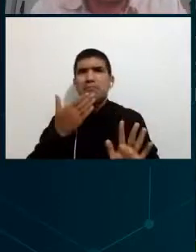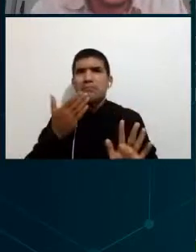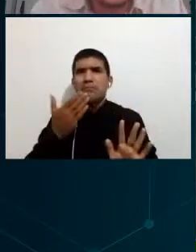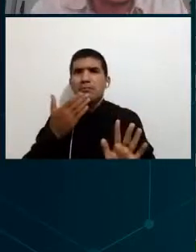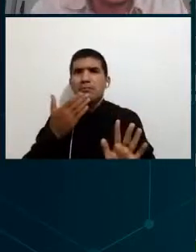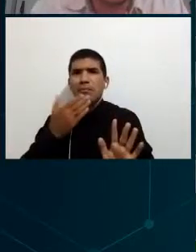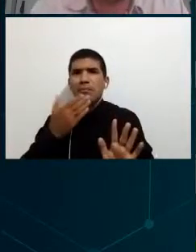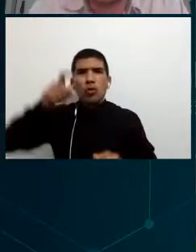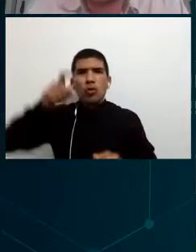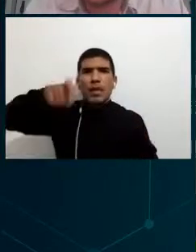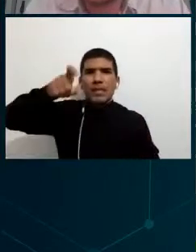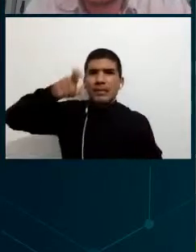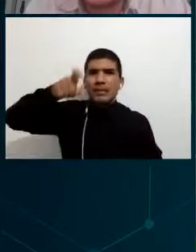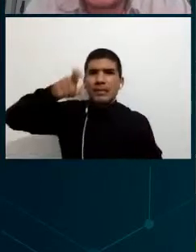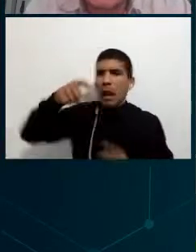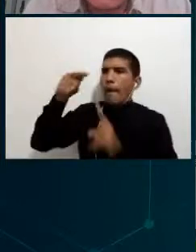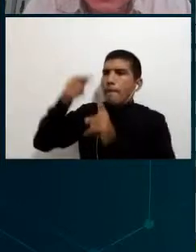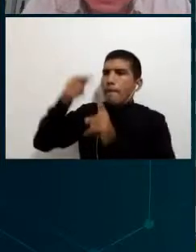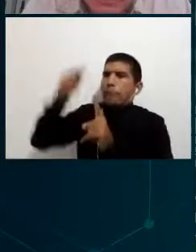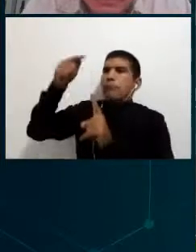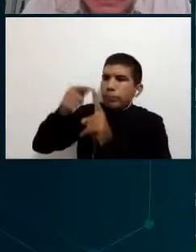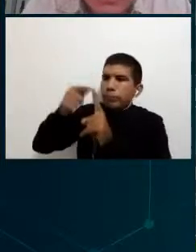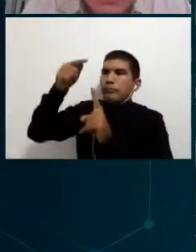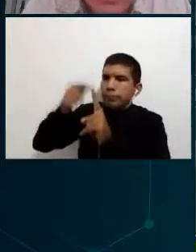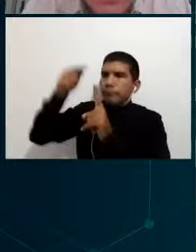segundo para el resto de las pruebas.